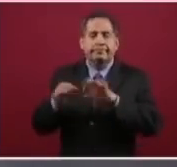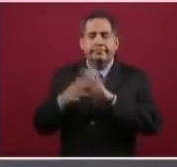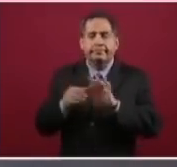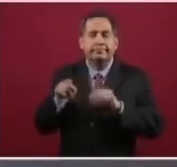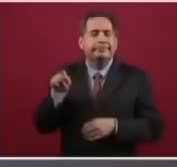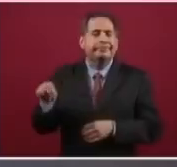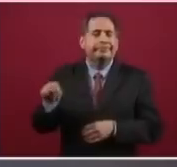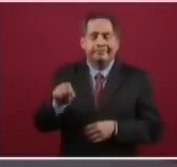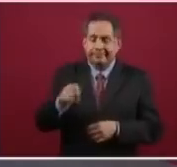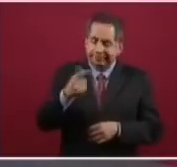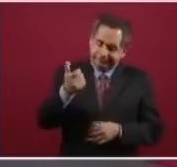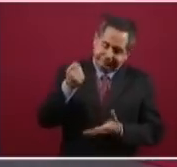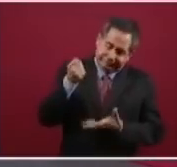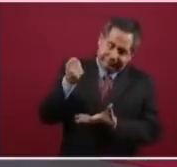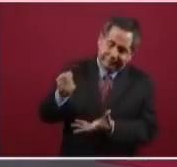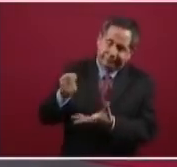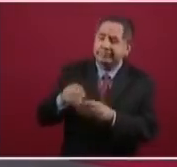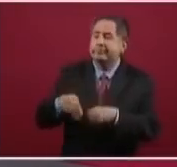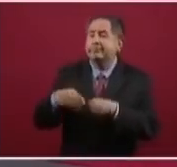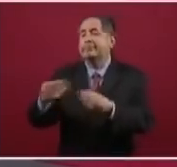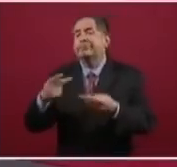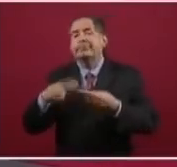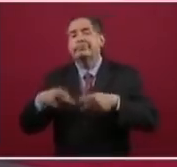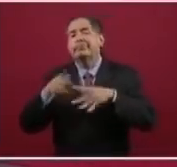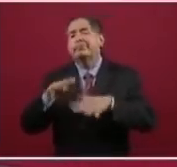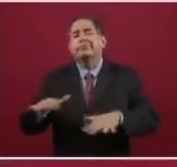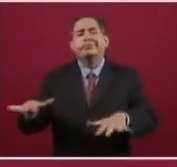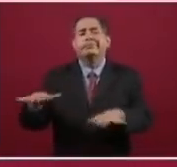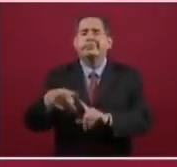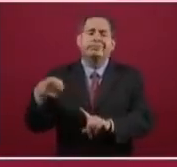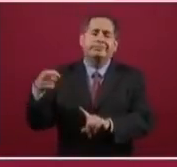llegue el presupuesto a la gente